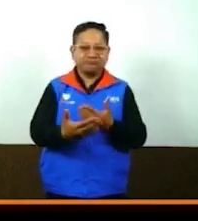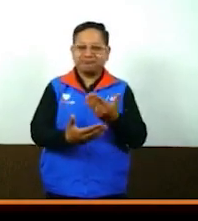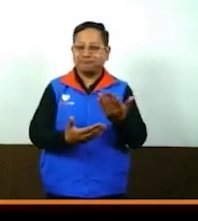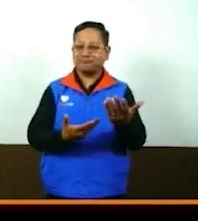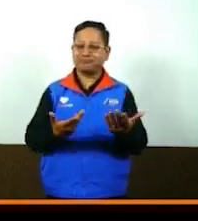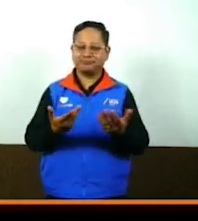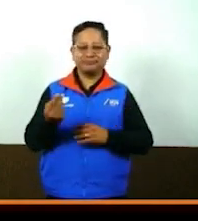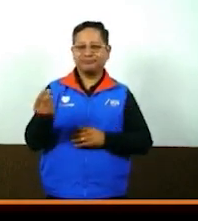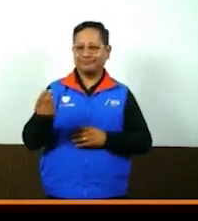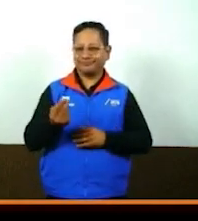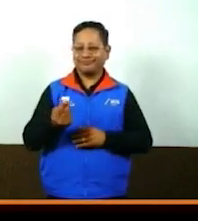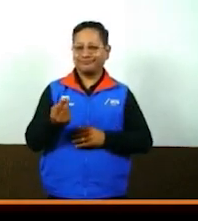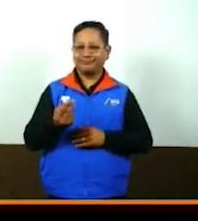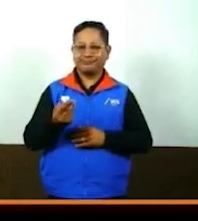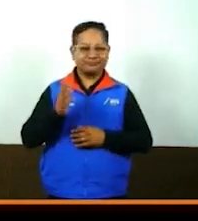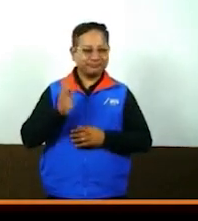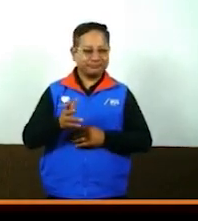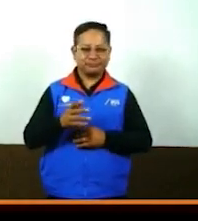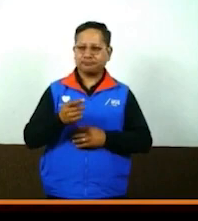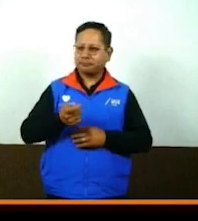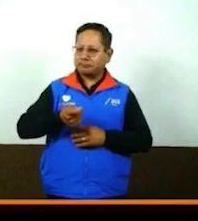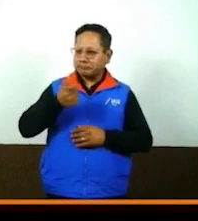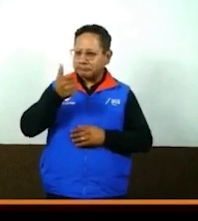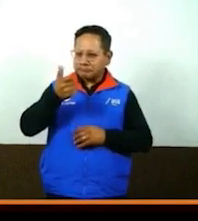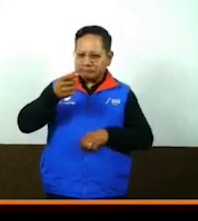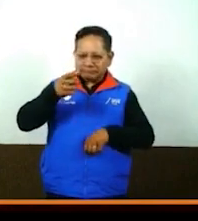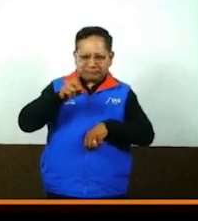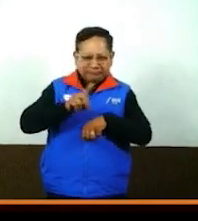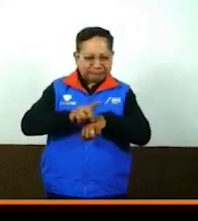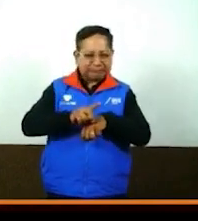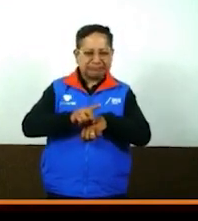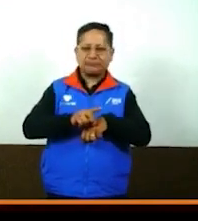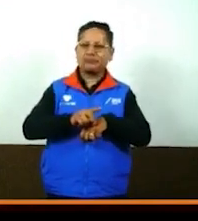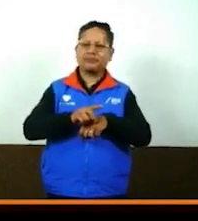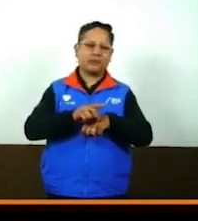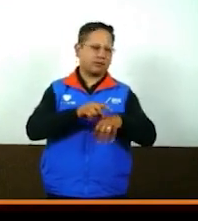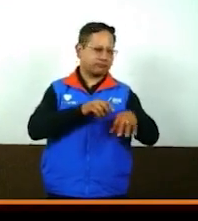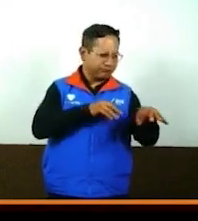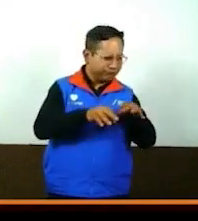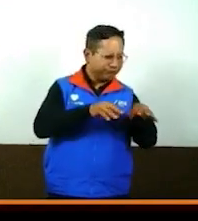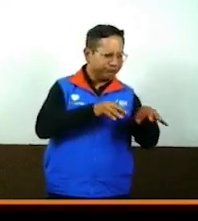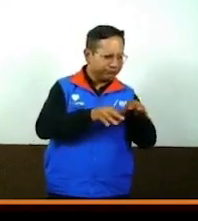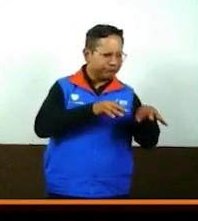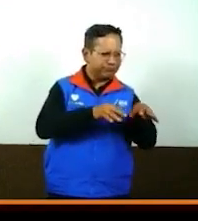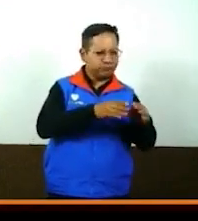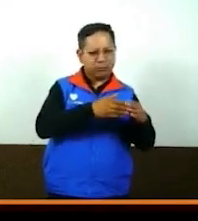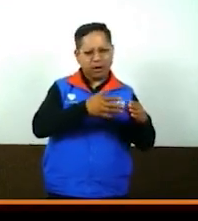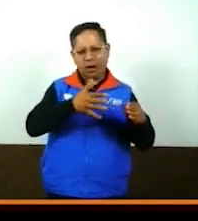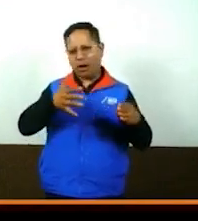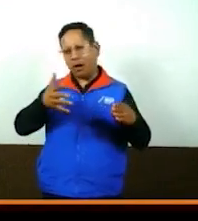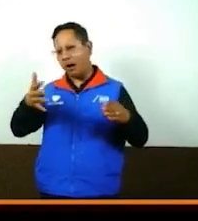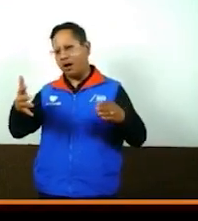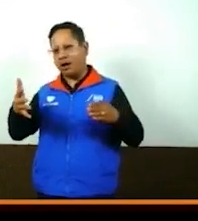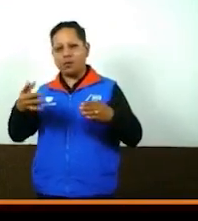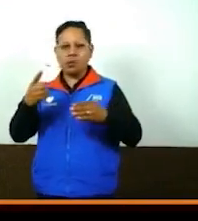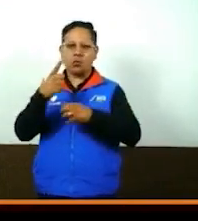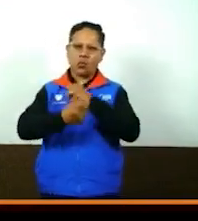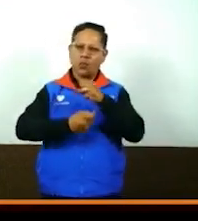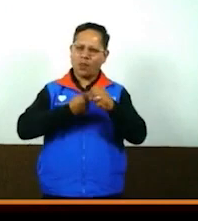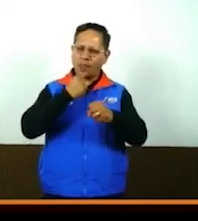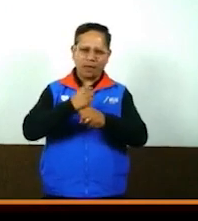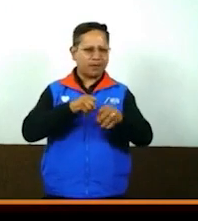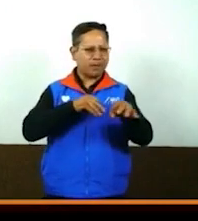es una parte del proceso que comienza el primer día de trabajo del año y termina el último día de trabajo del año y después continúa, ¿no? Es un